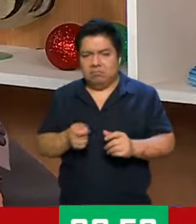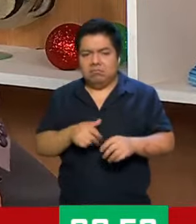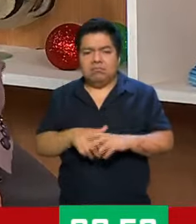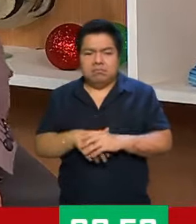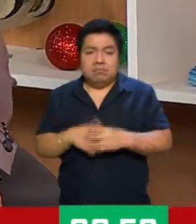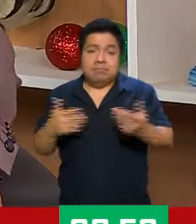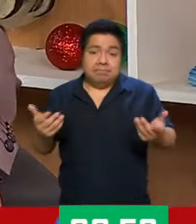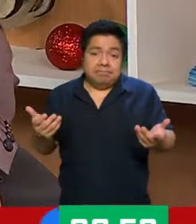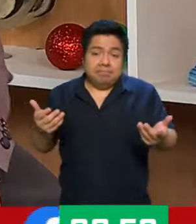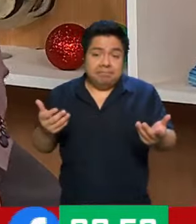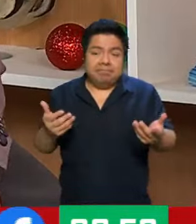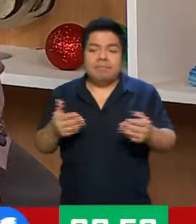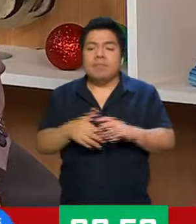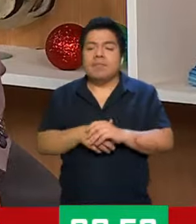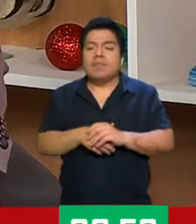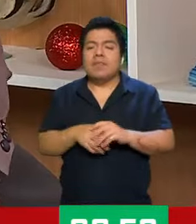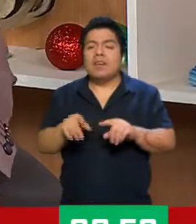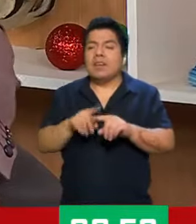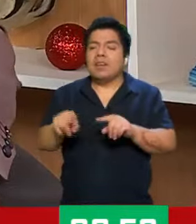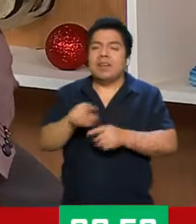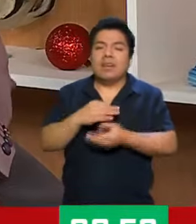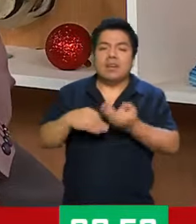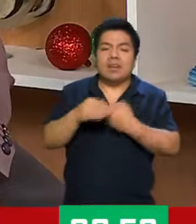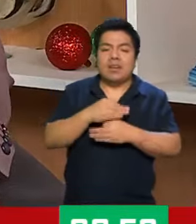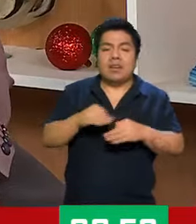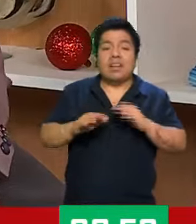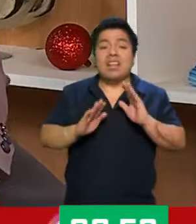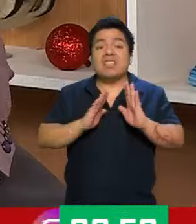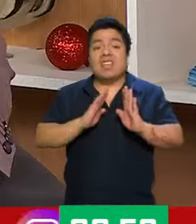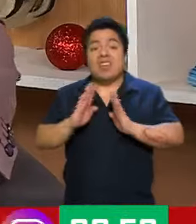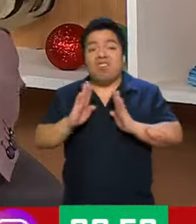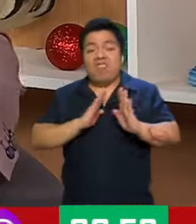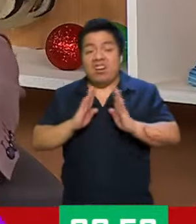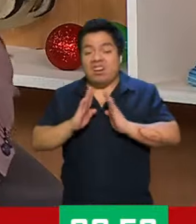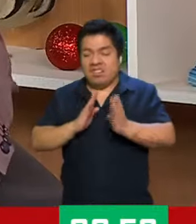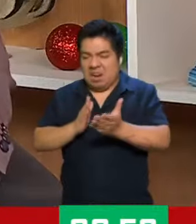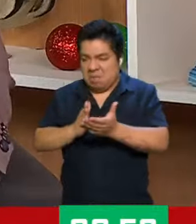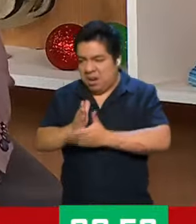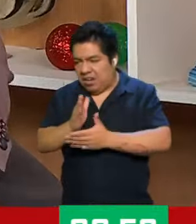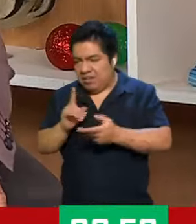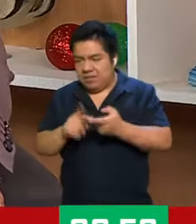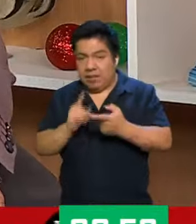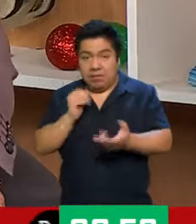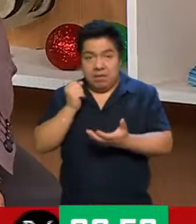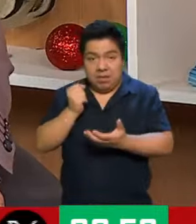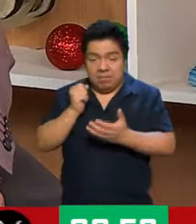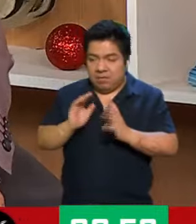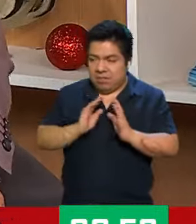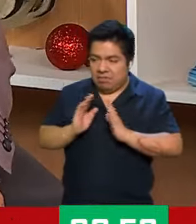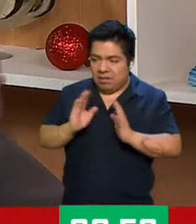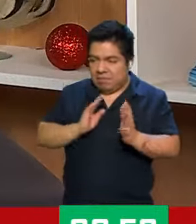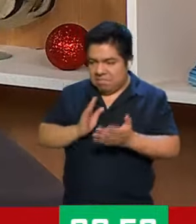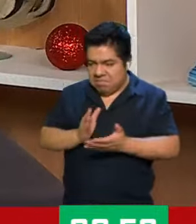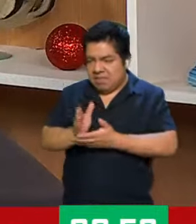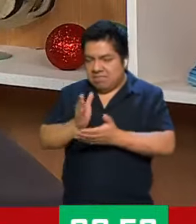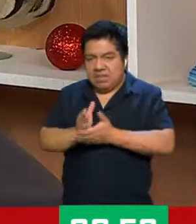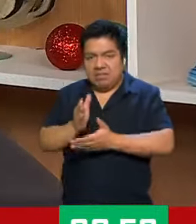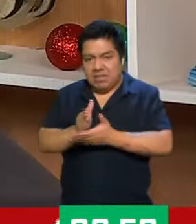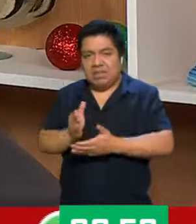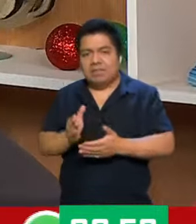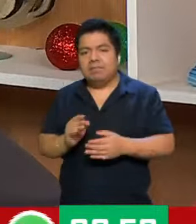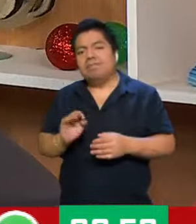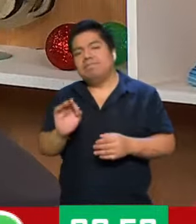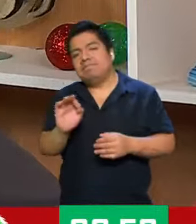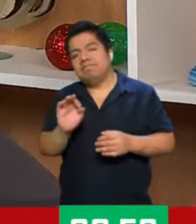menos en la utilización de bases militares, de recursos militares, para generar lo que